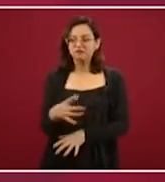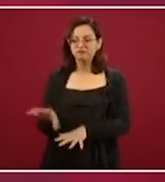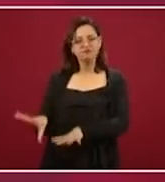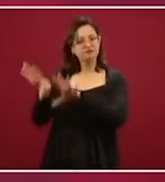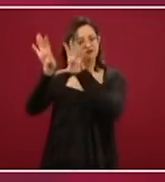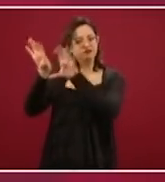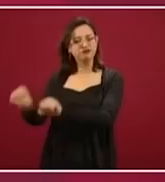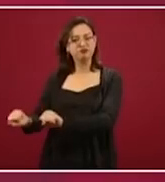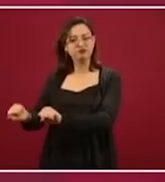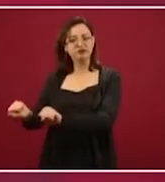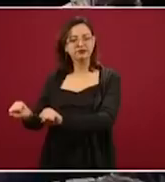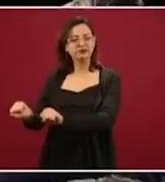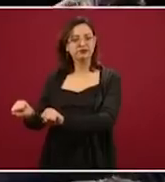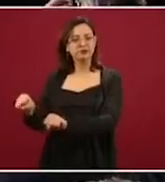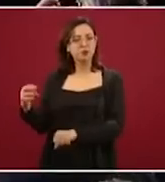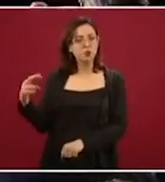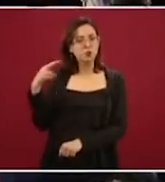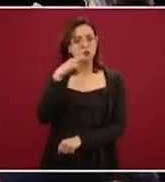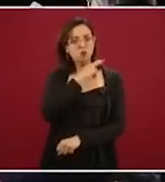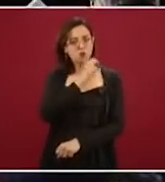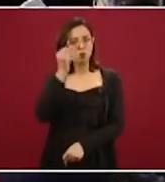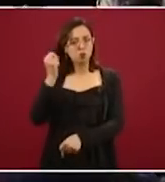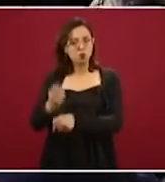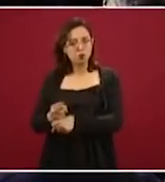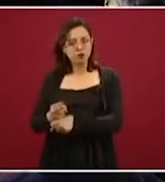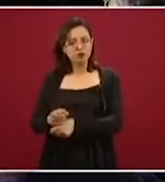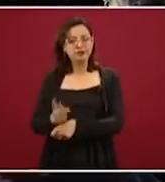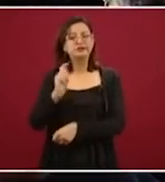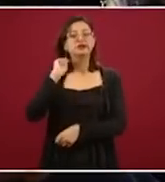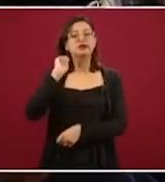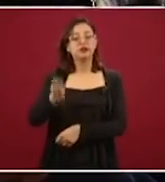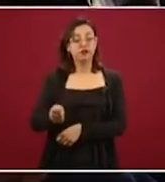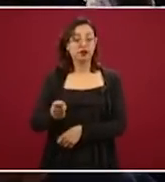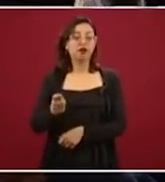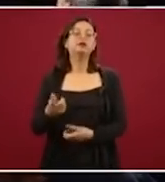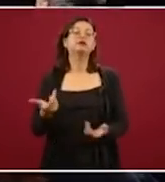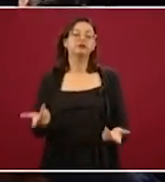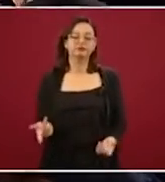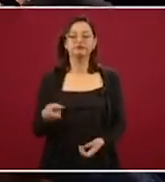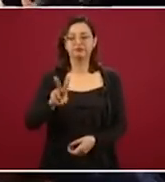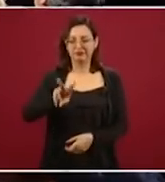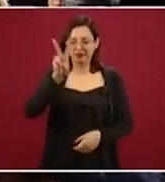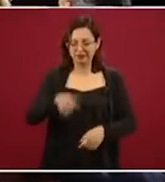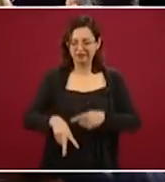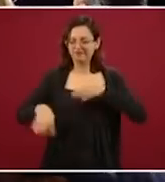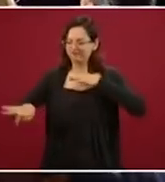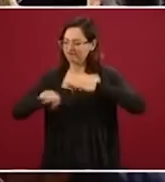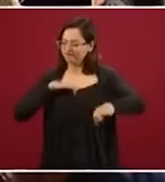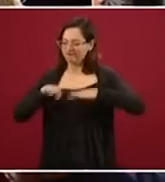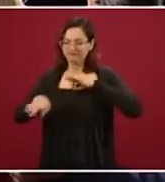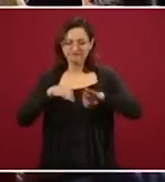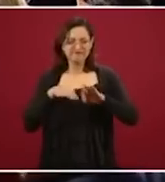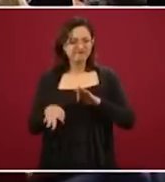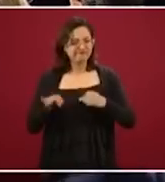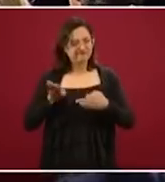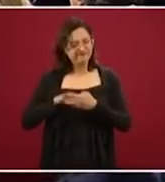crimen. Entonces, hay una atención permanente y, en